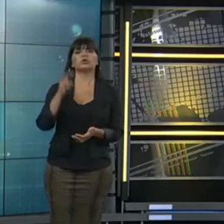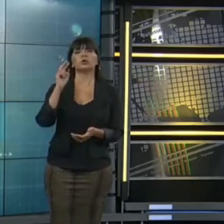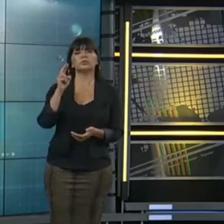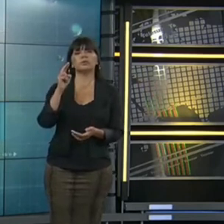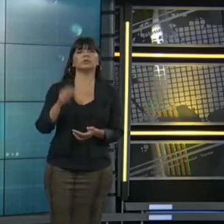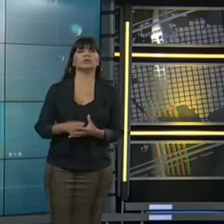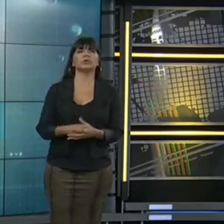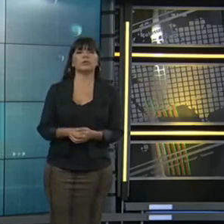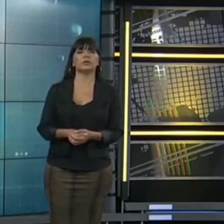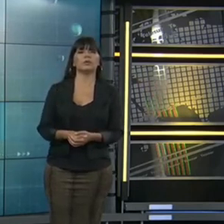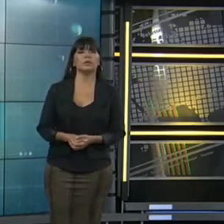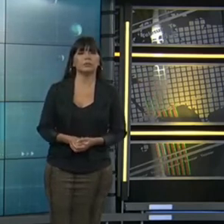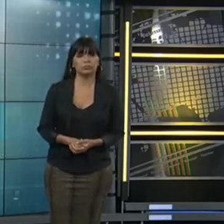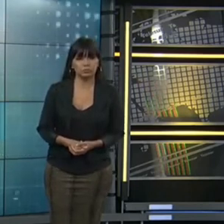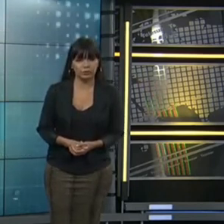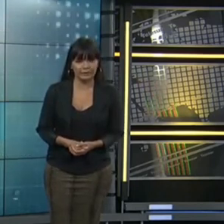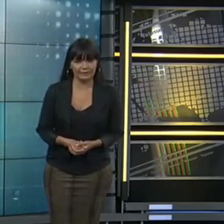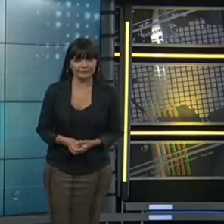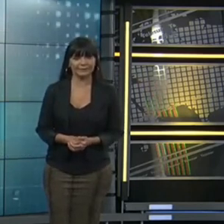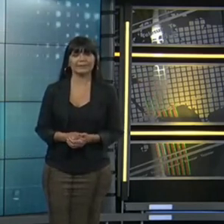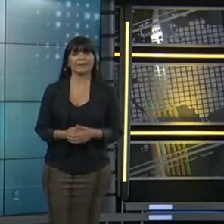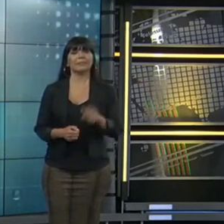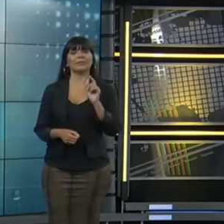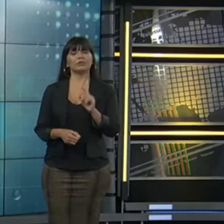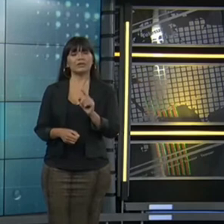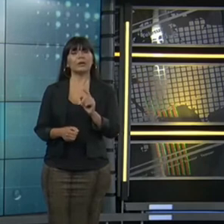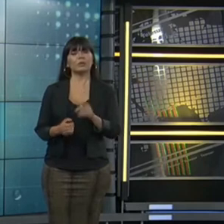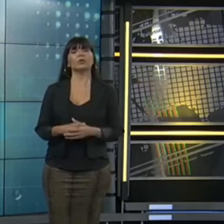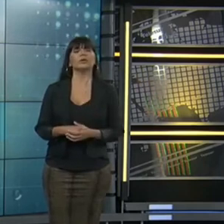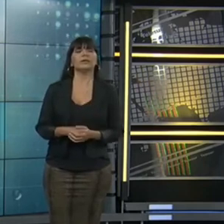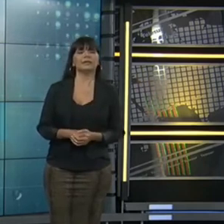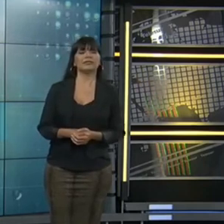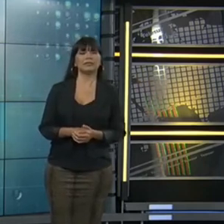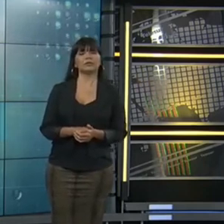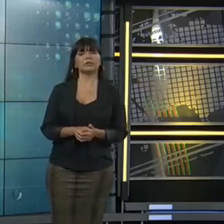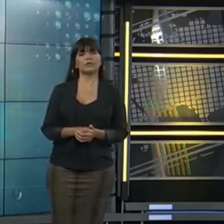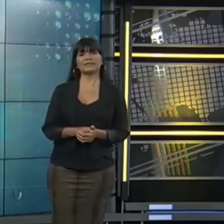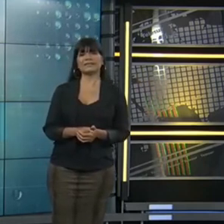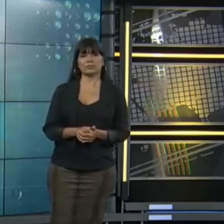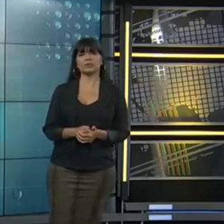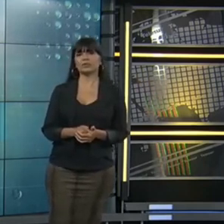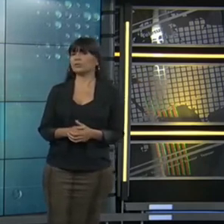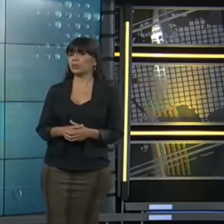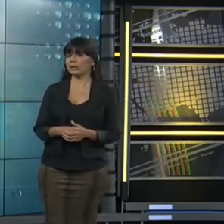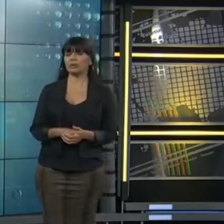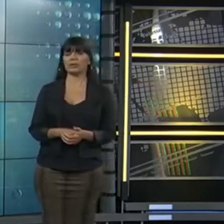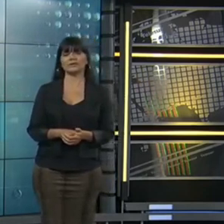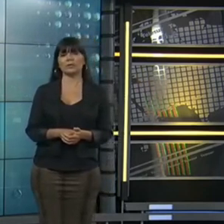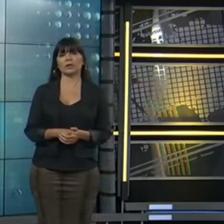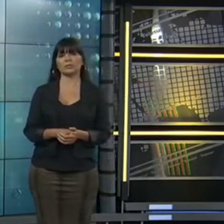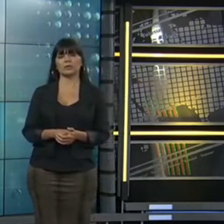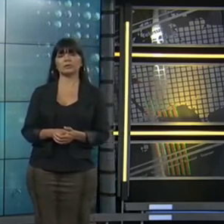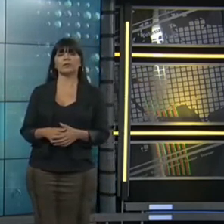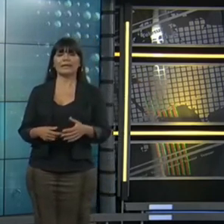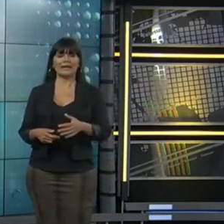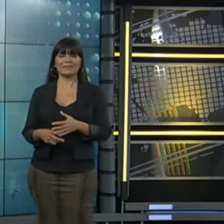discurso duró 2 minutos, incluido el muchas gracias. Pero sí habló refiriéndose a esta situación de bloqueo que hacen